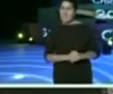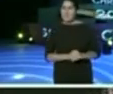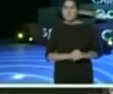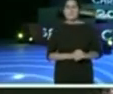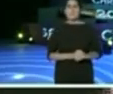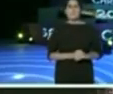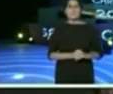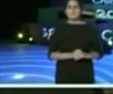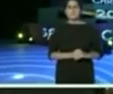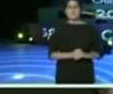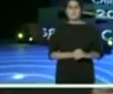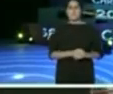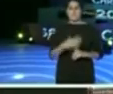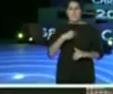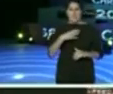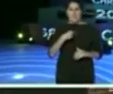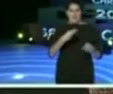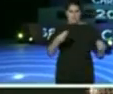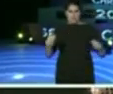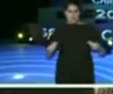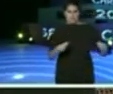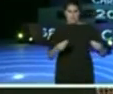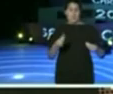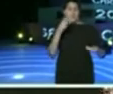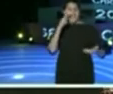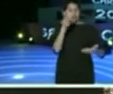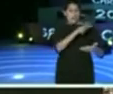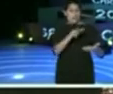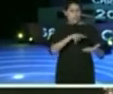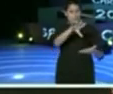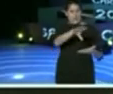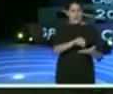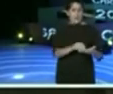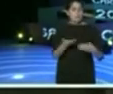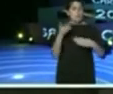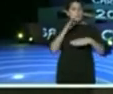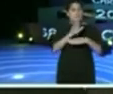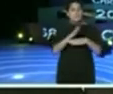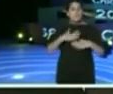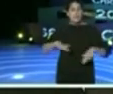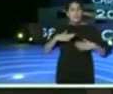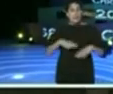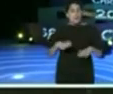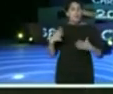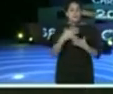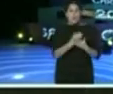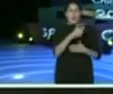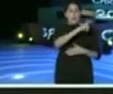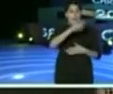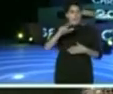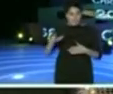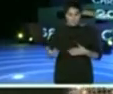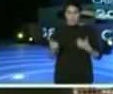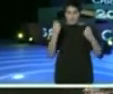problema. Abrimos el sobre para dar lectura al acta y conocer los premios en el apartado de presentación. Ya tenemos todas las autoridades, ciertamente. Está